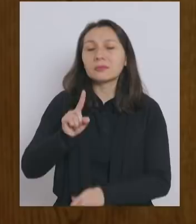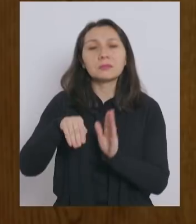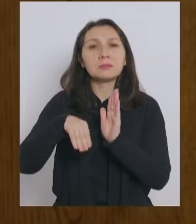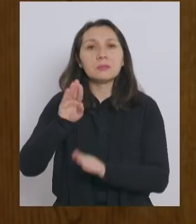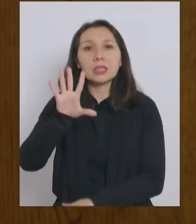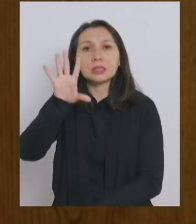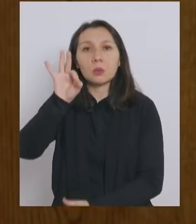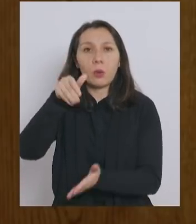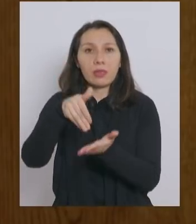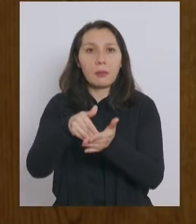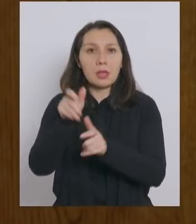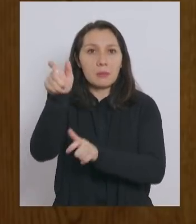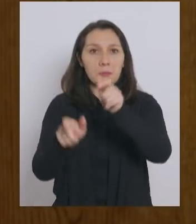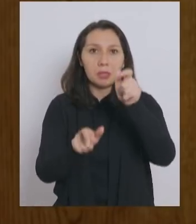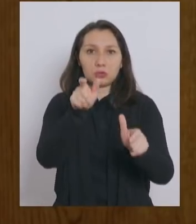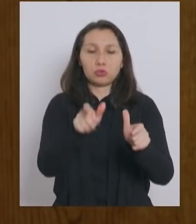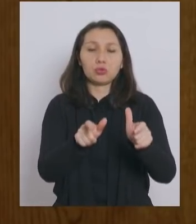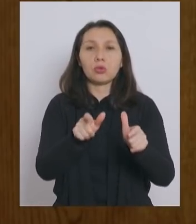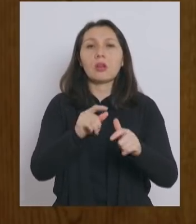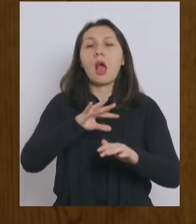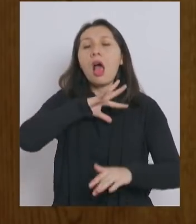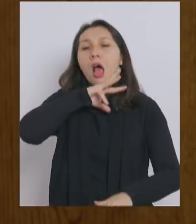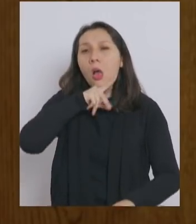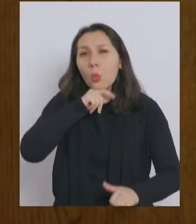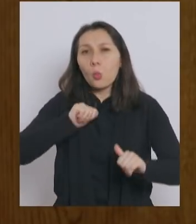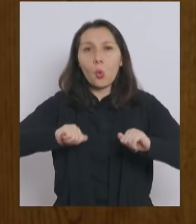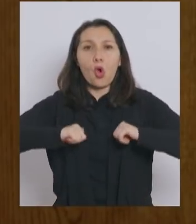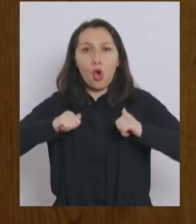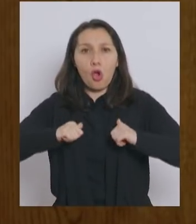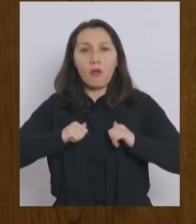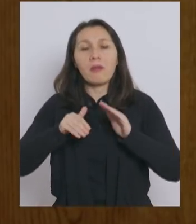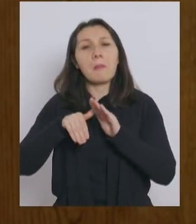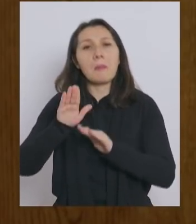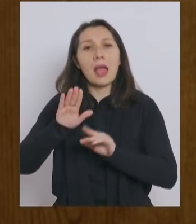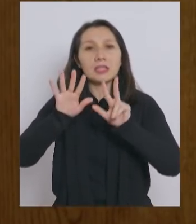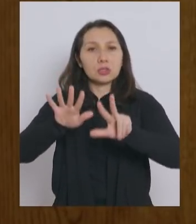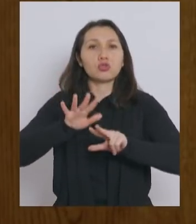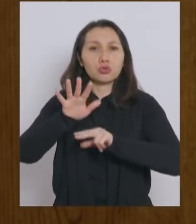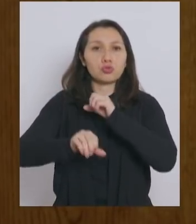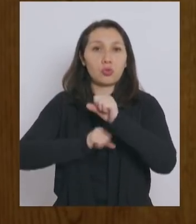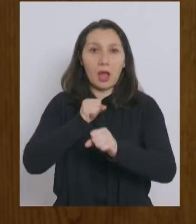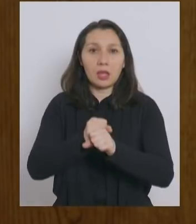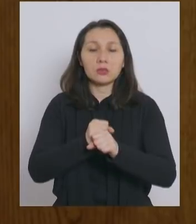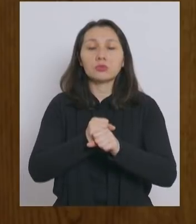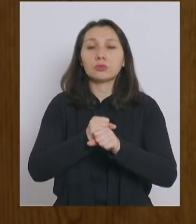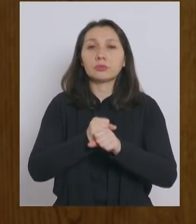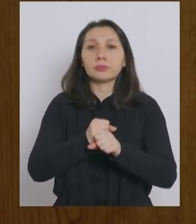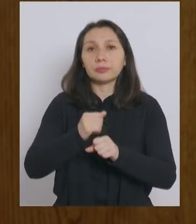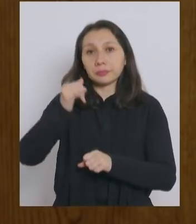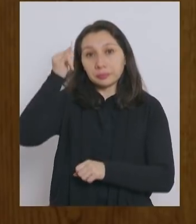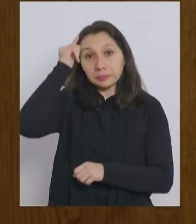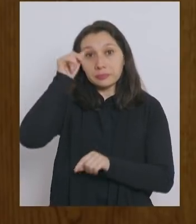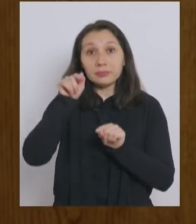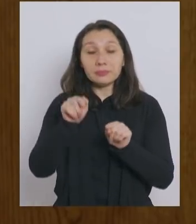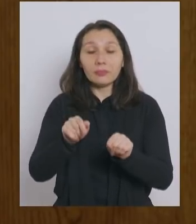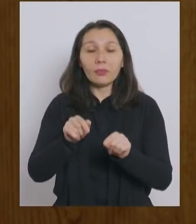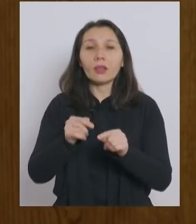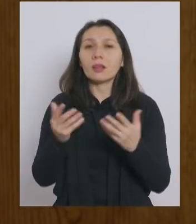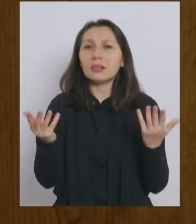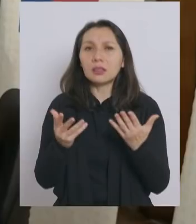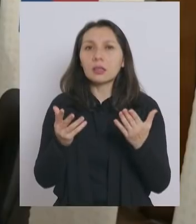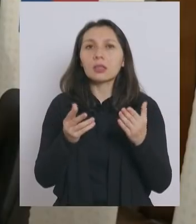de 50.000 participantes, adultos jóvenes, adultos mayores de 18 años, los cuales